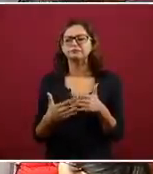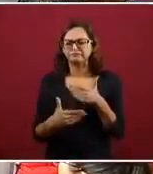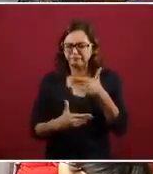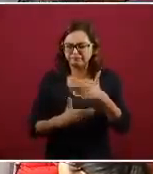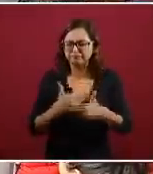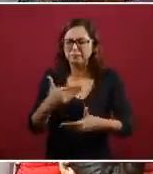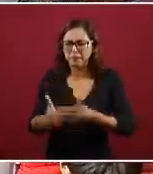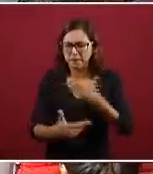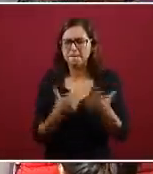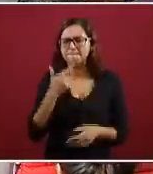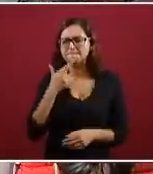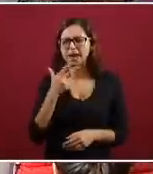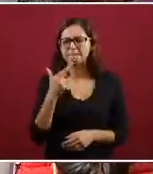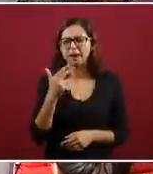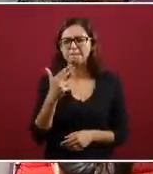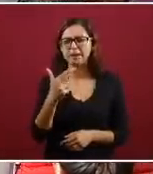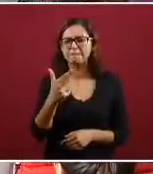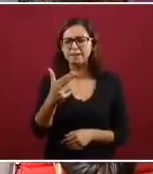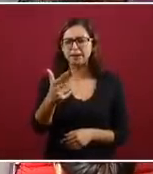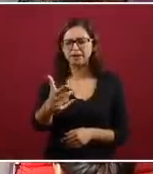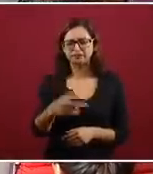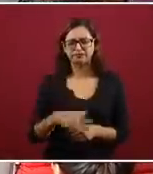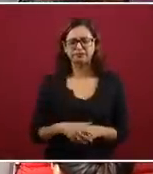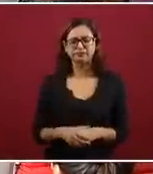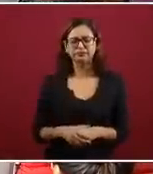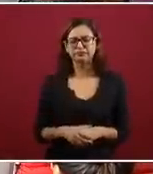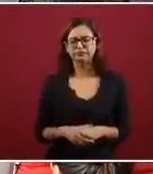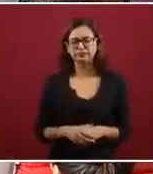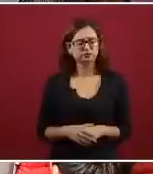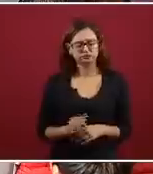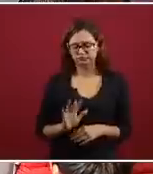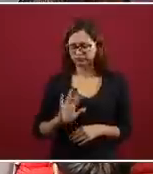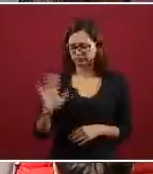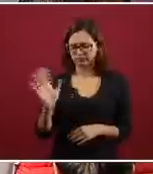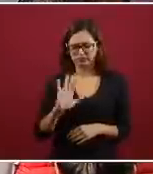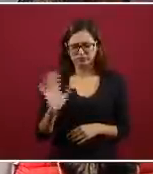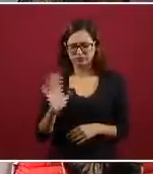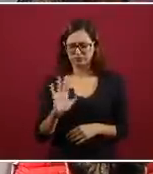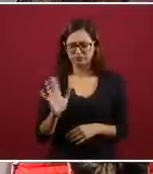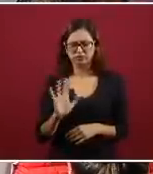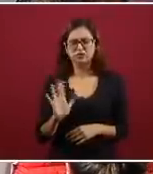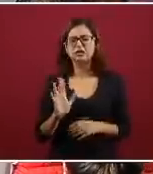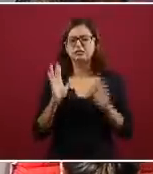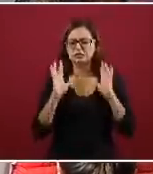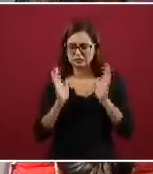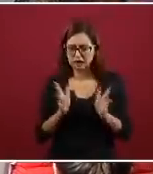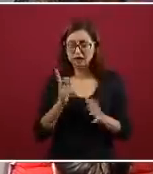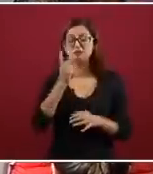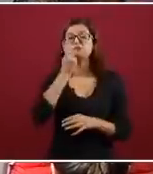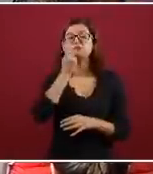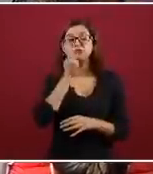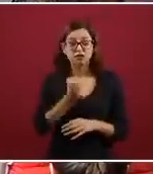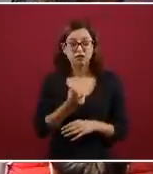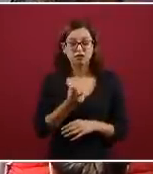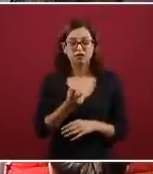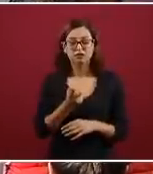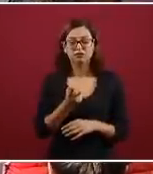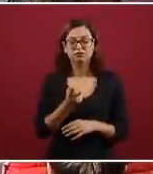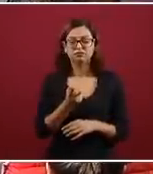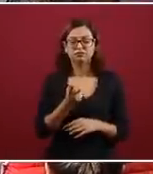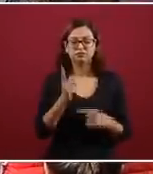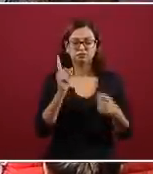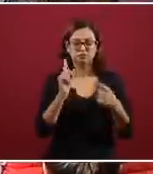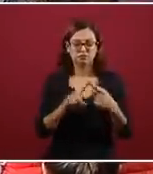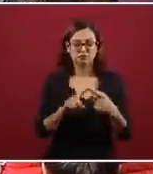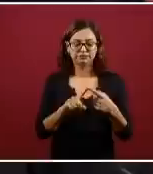mejores resultados y no vamos a acudir, ya lo dije, ni